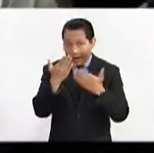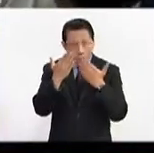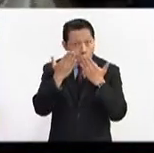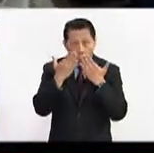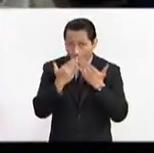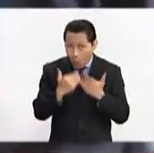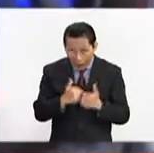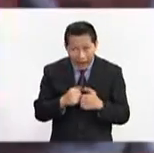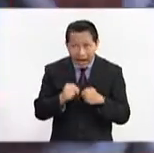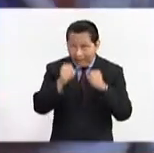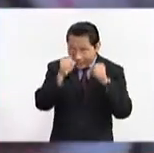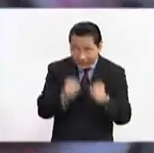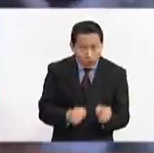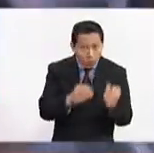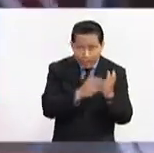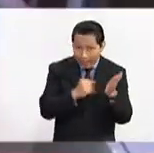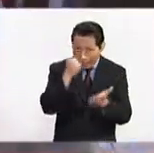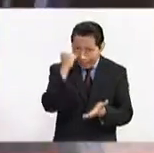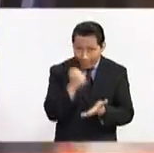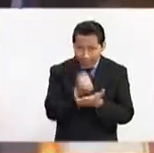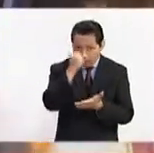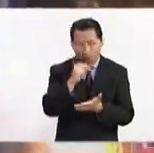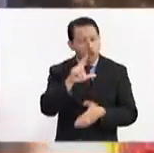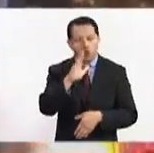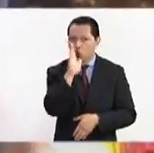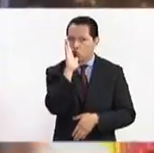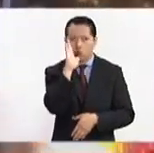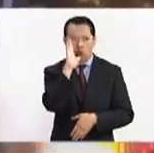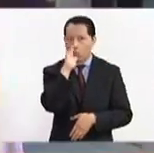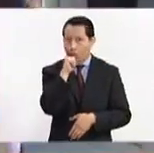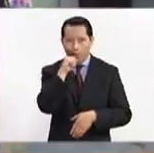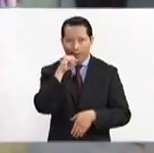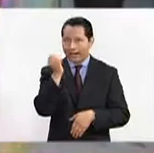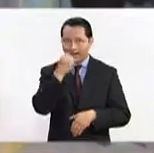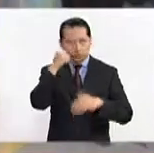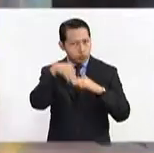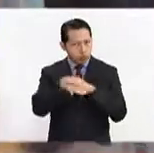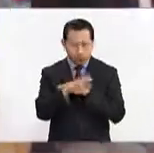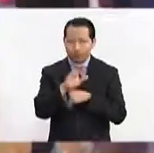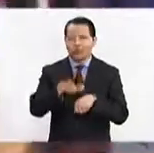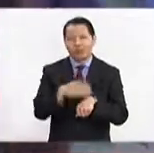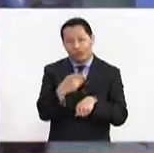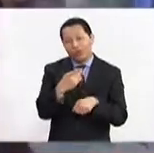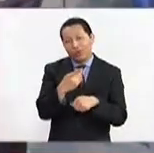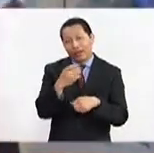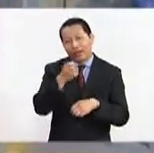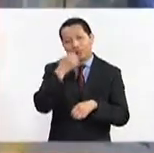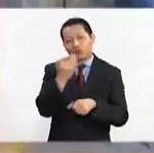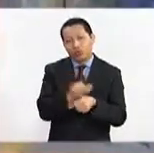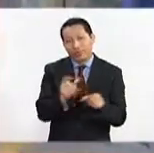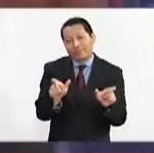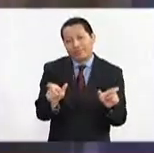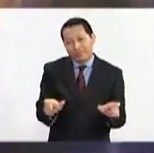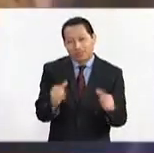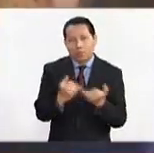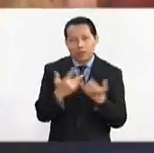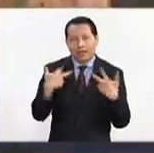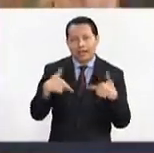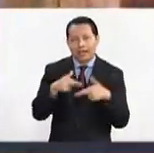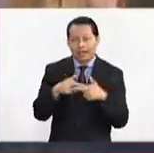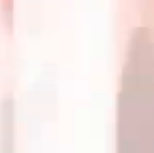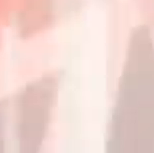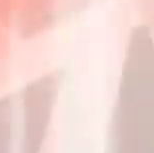dictamen de seguridad estructural no puede reanudar clases por seguridad, por supuesto, de los estudiantes y también de los